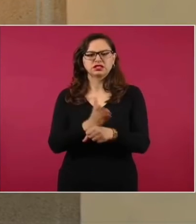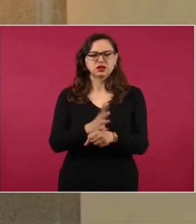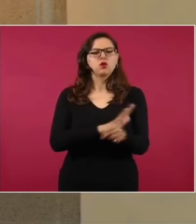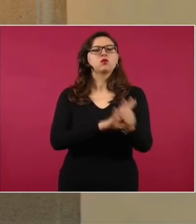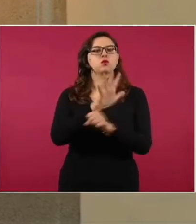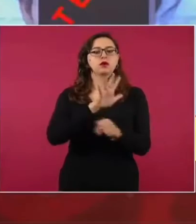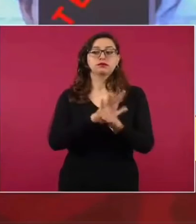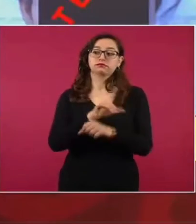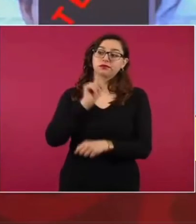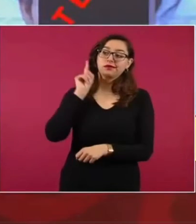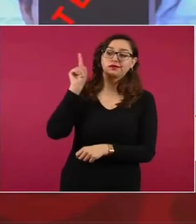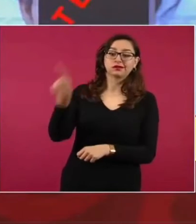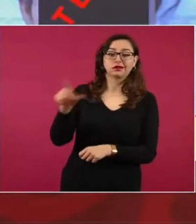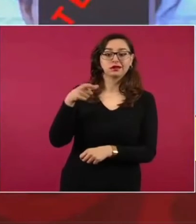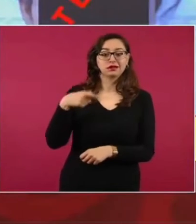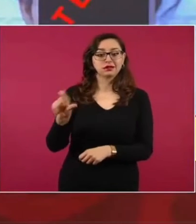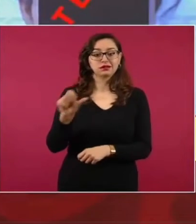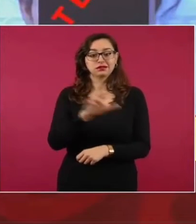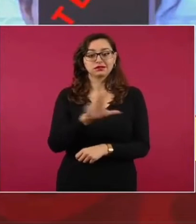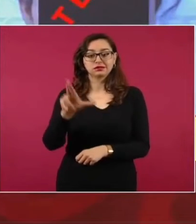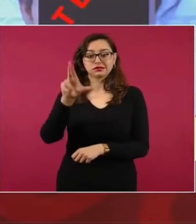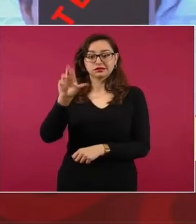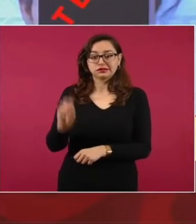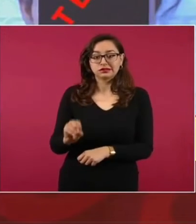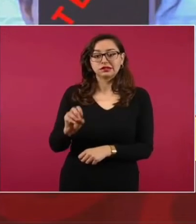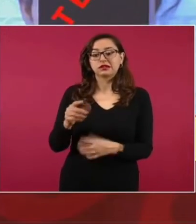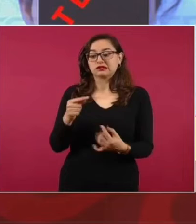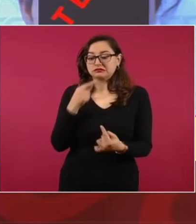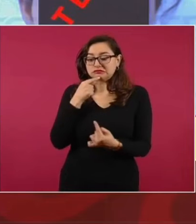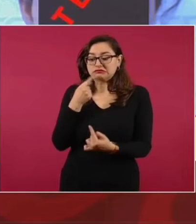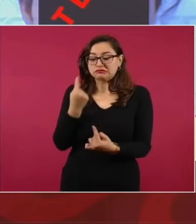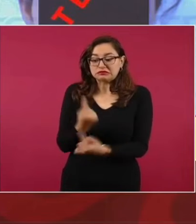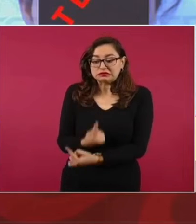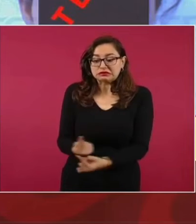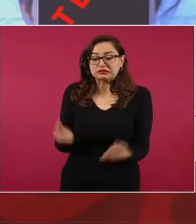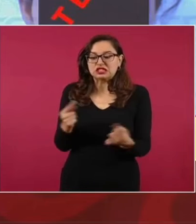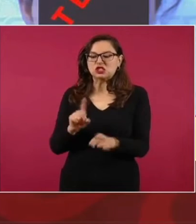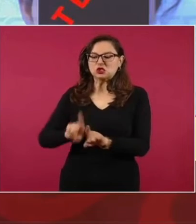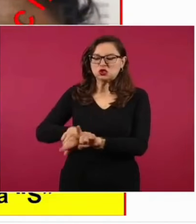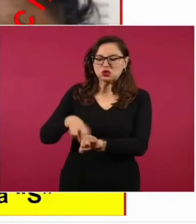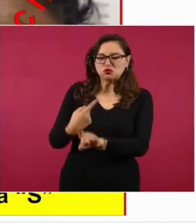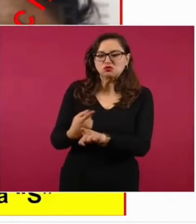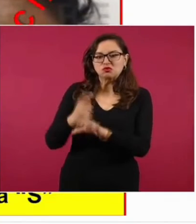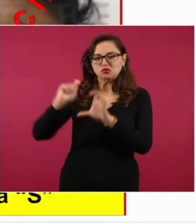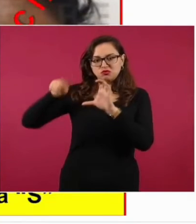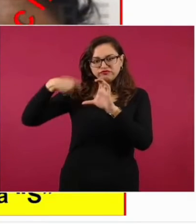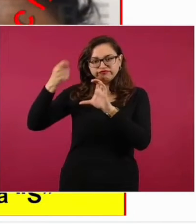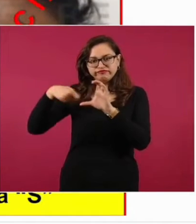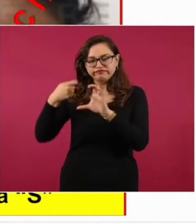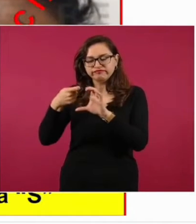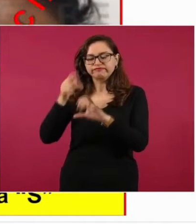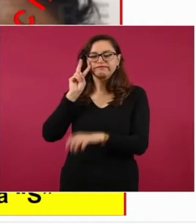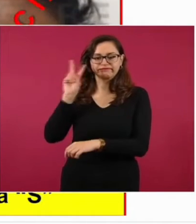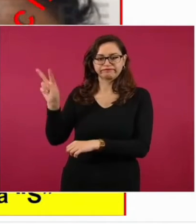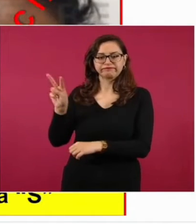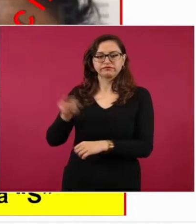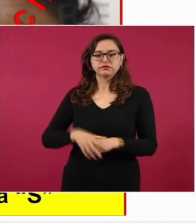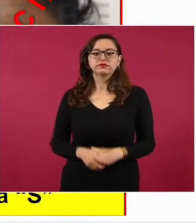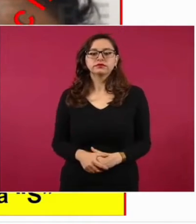fue condenada por violación, pornografía infantil y corrupción a menores, Erika